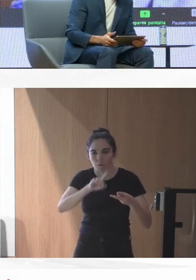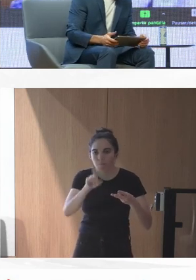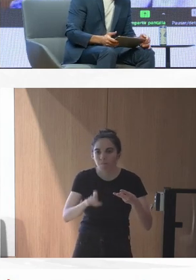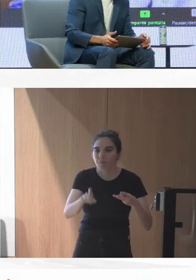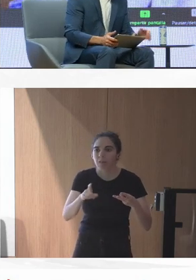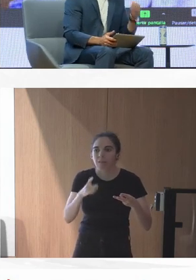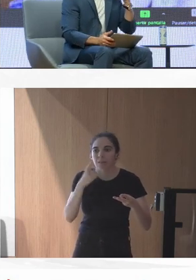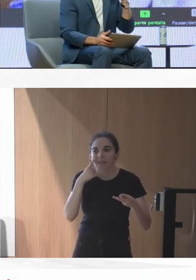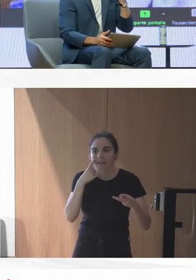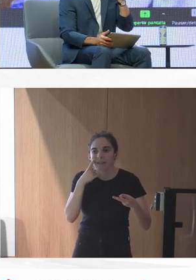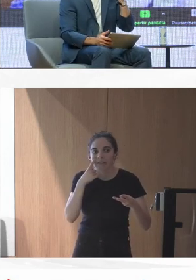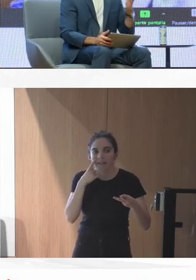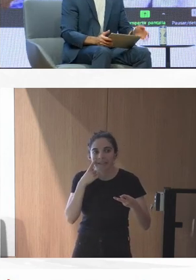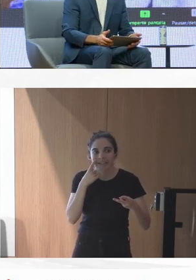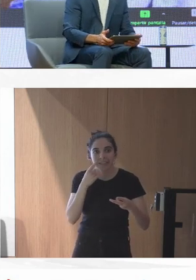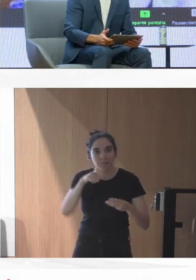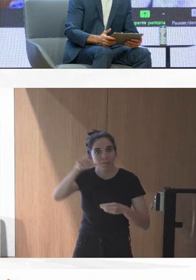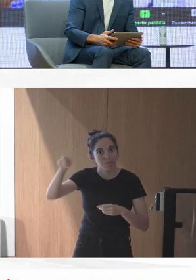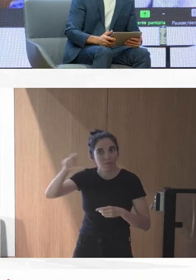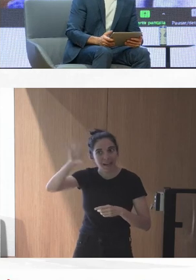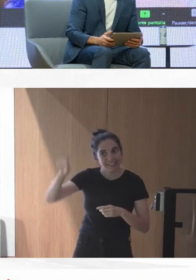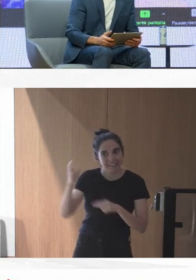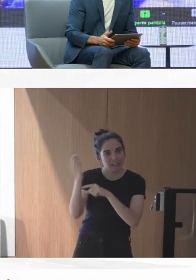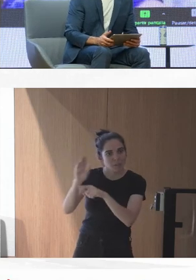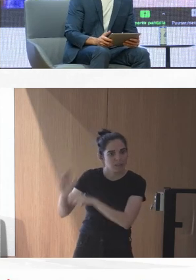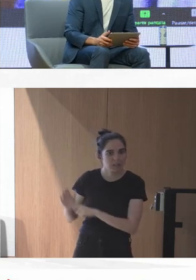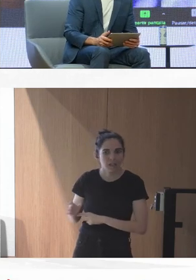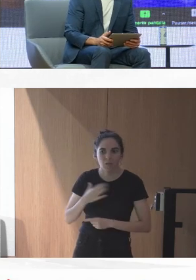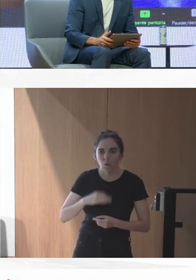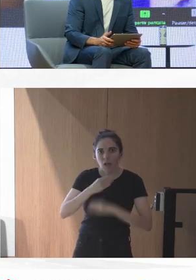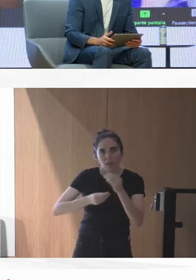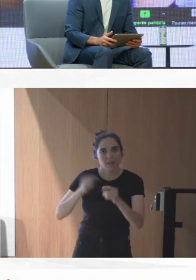los representantes de los distintos países para ayudar a avanzar estos temas? Gracias.